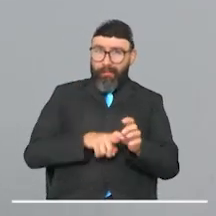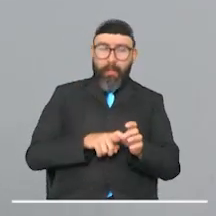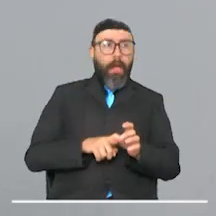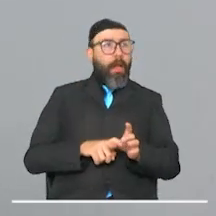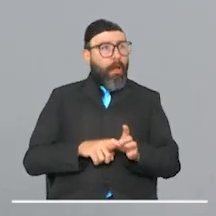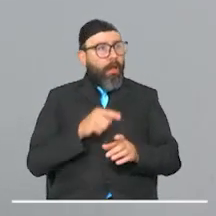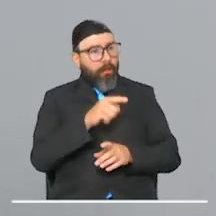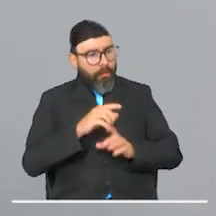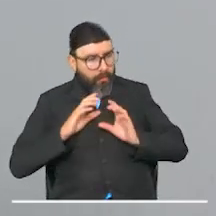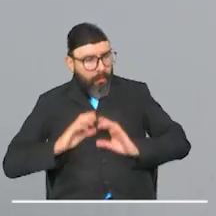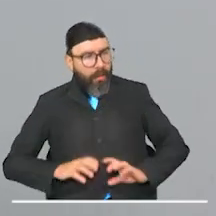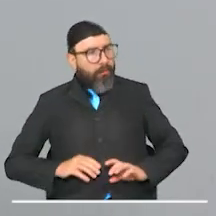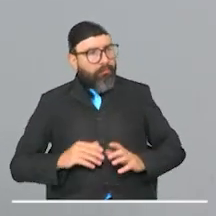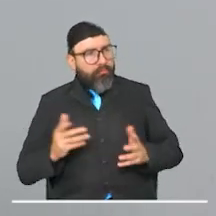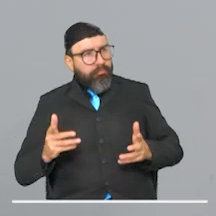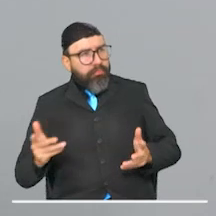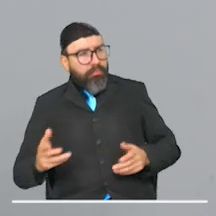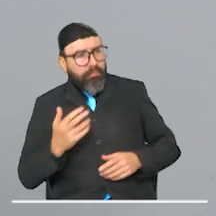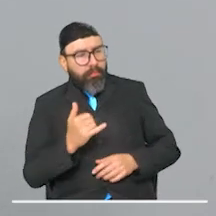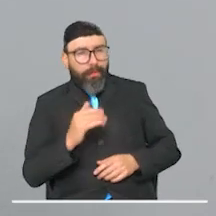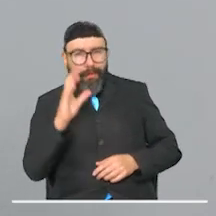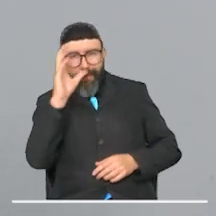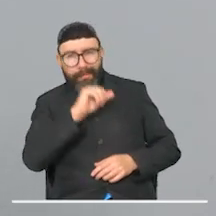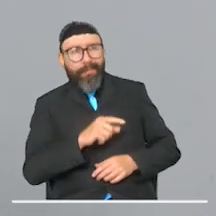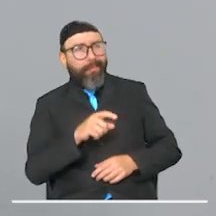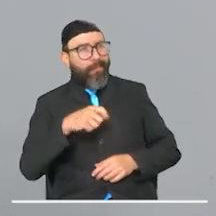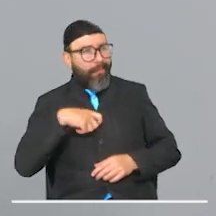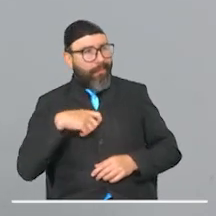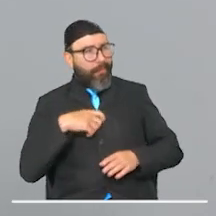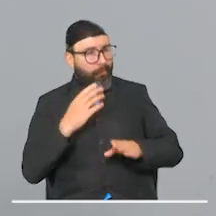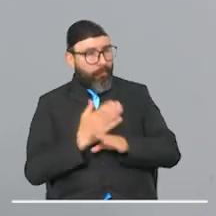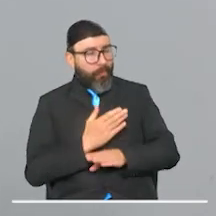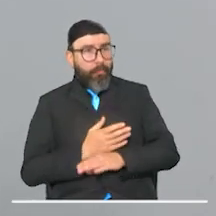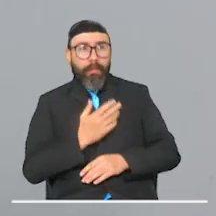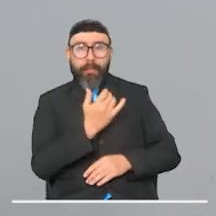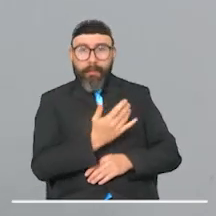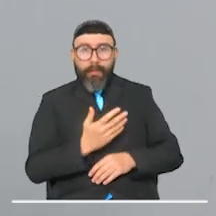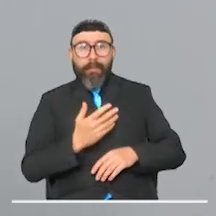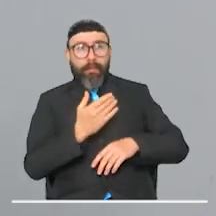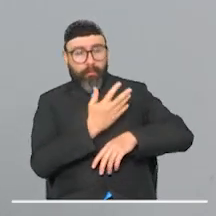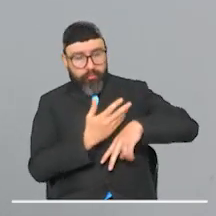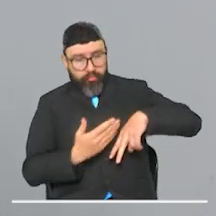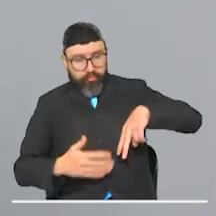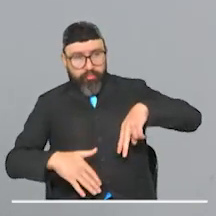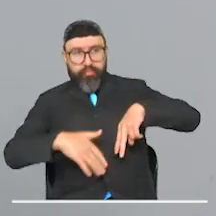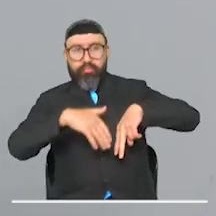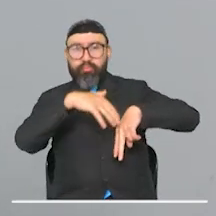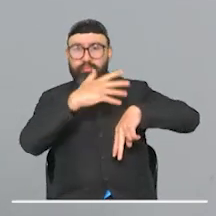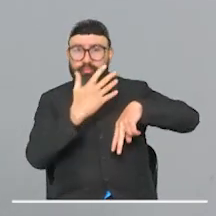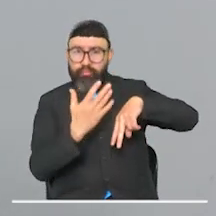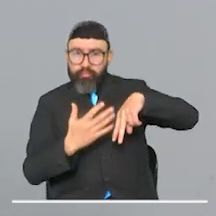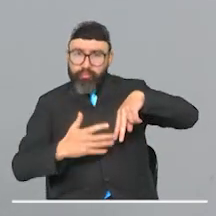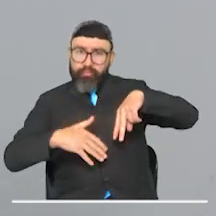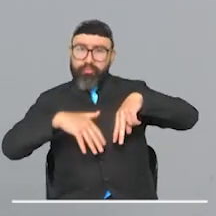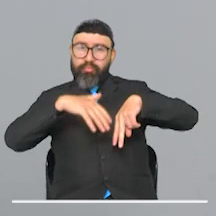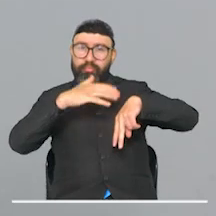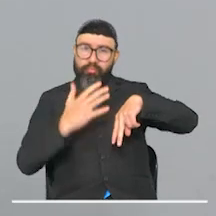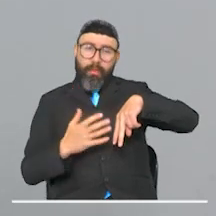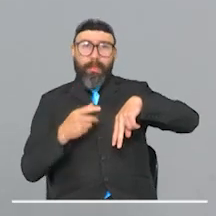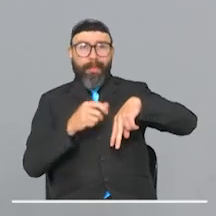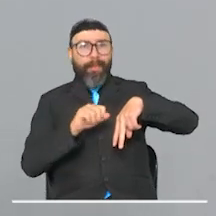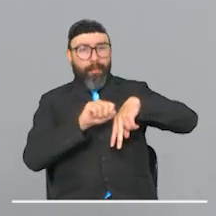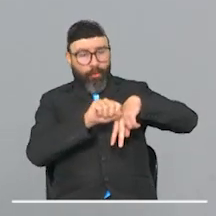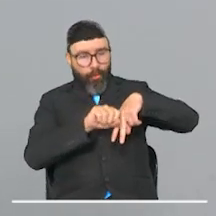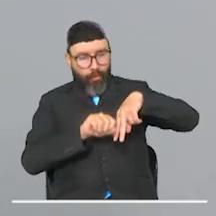examen físico no nos lleva a pensar de que tiene un problema circulatorio Pues el primer estudio sería una ecografía vascular